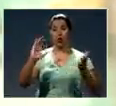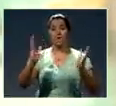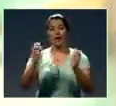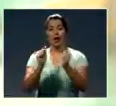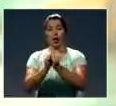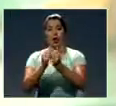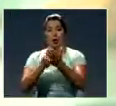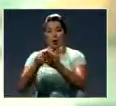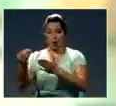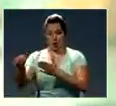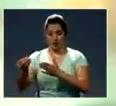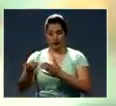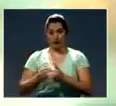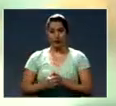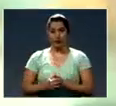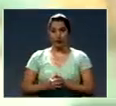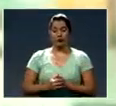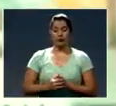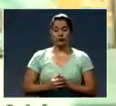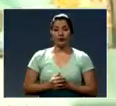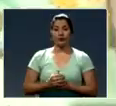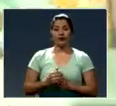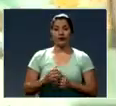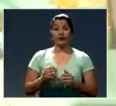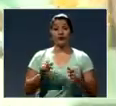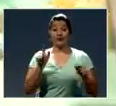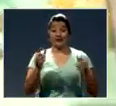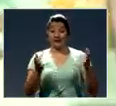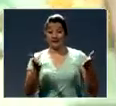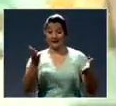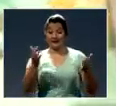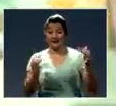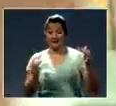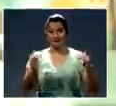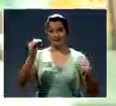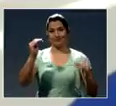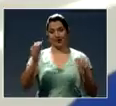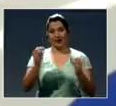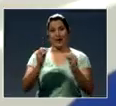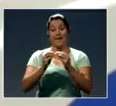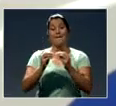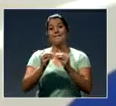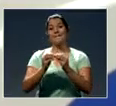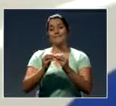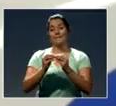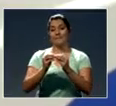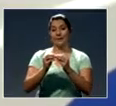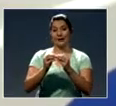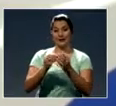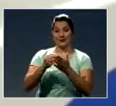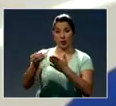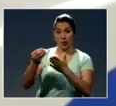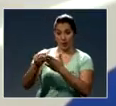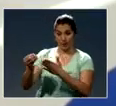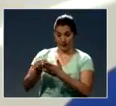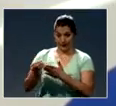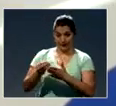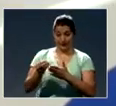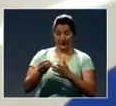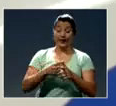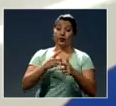0,6% del PIB. Sobre este particular me parece que tenemos que tener en consideración que